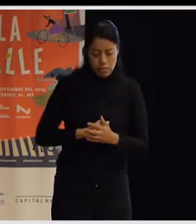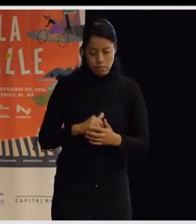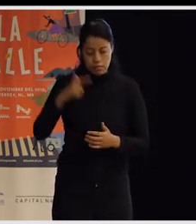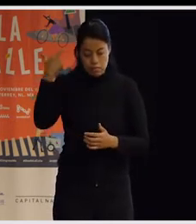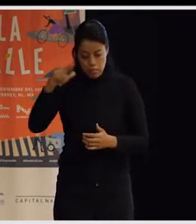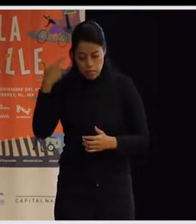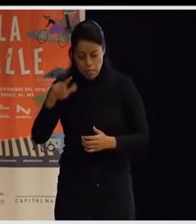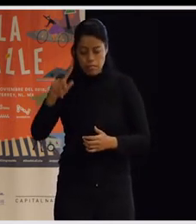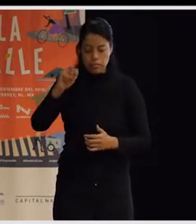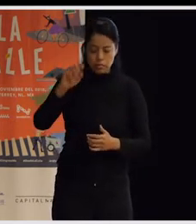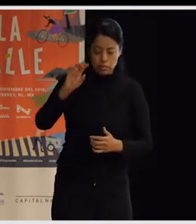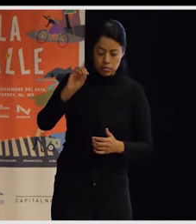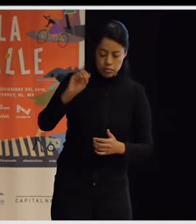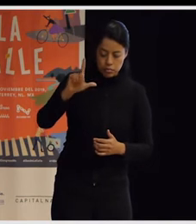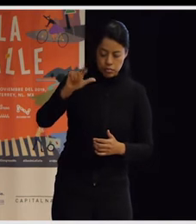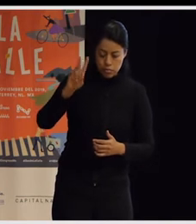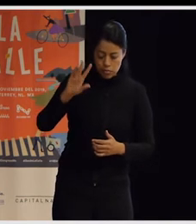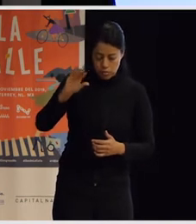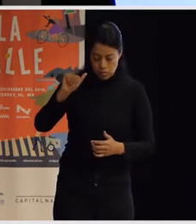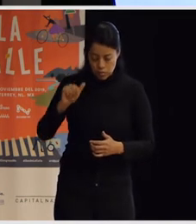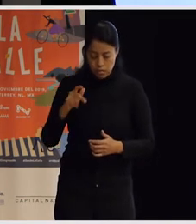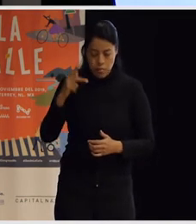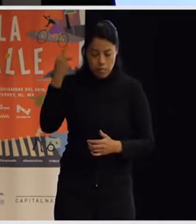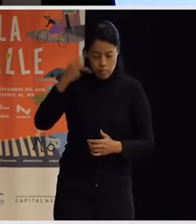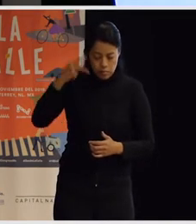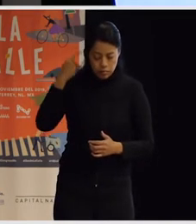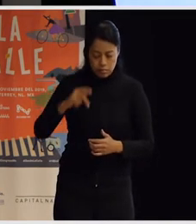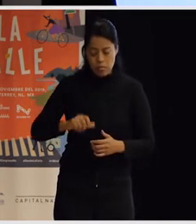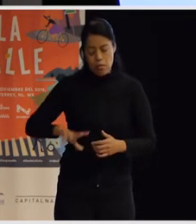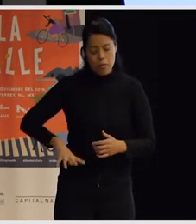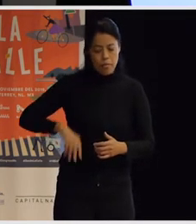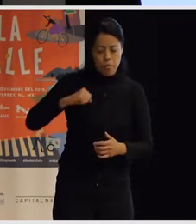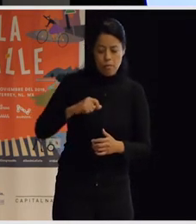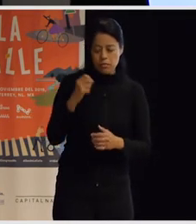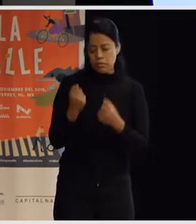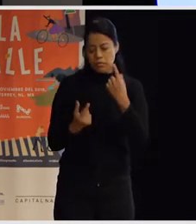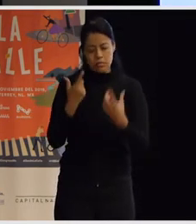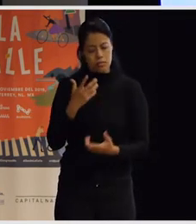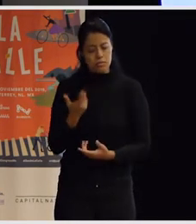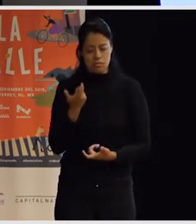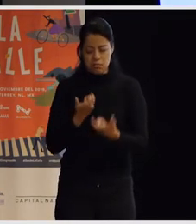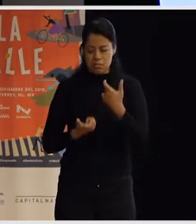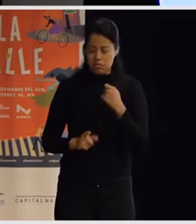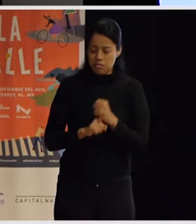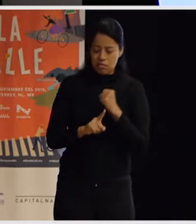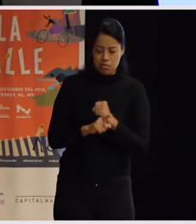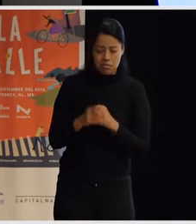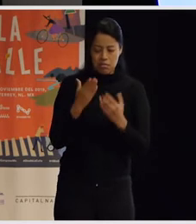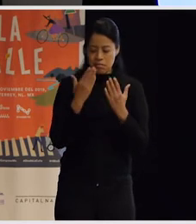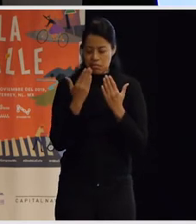toluca puebla empezaron a hacer esfuerzos algunos han tenido muchos problemas financieros no han sido sostenibles